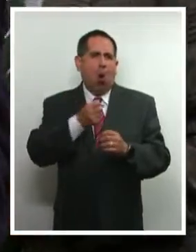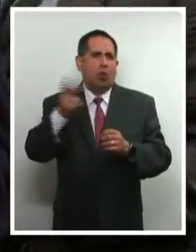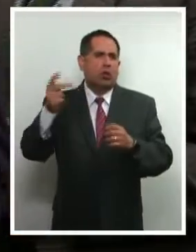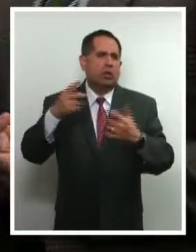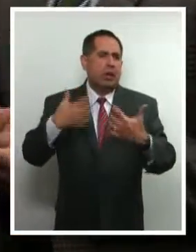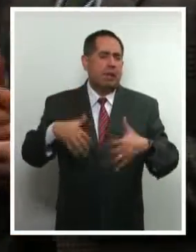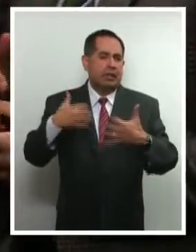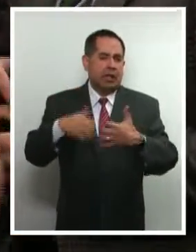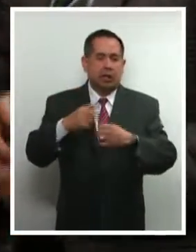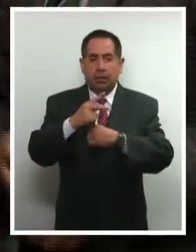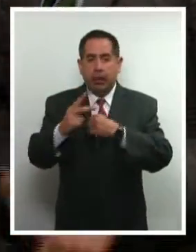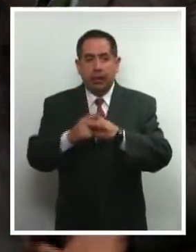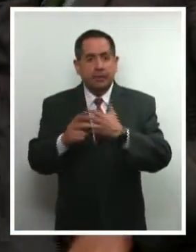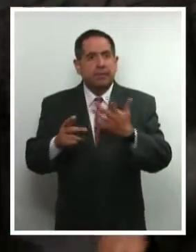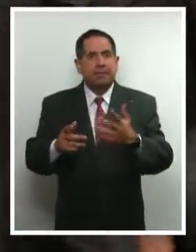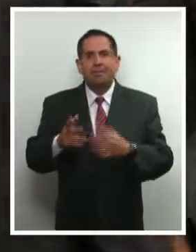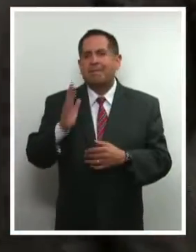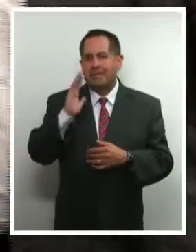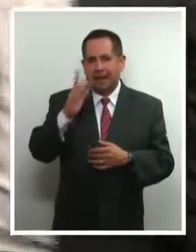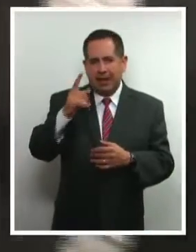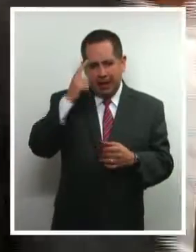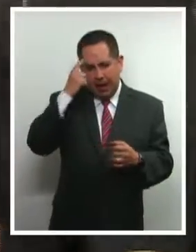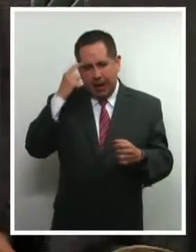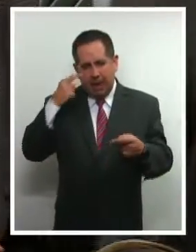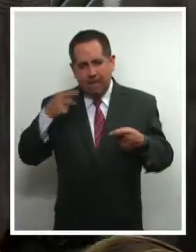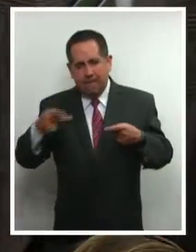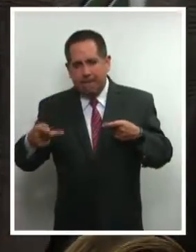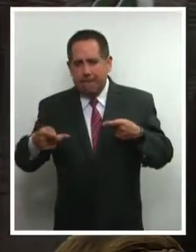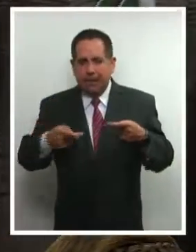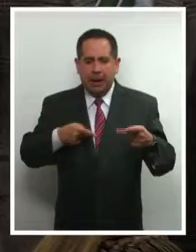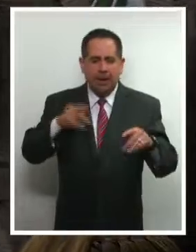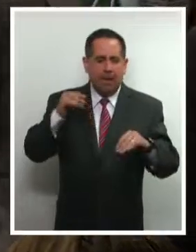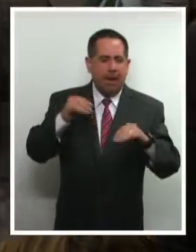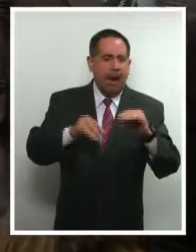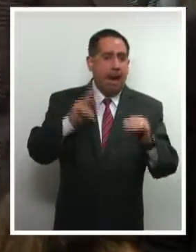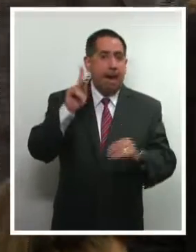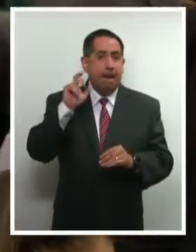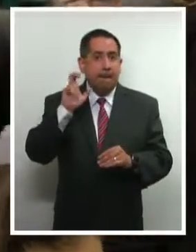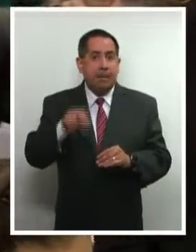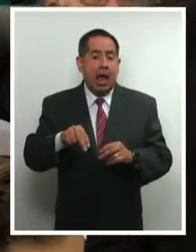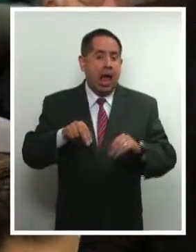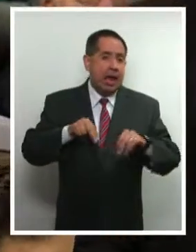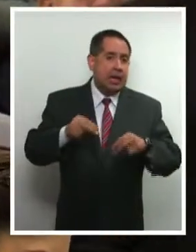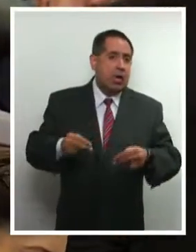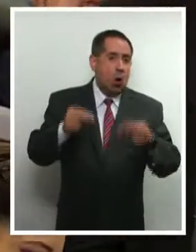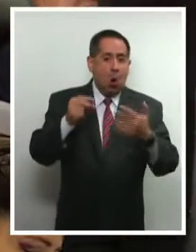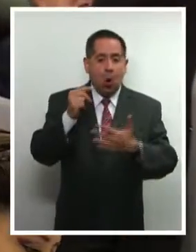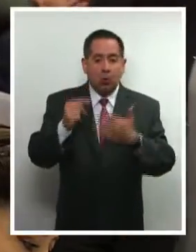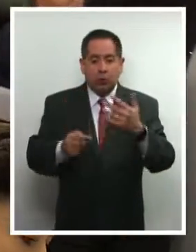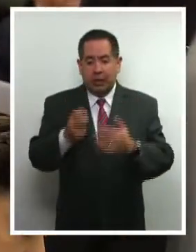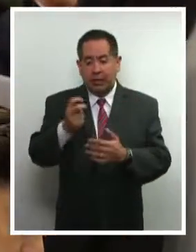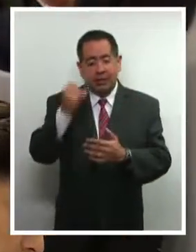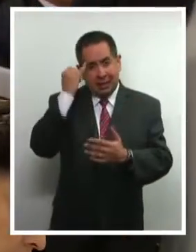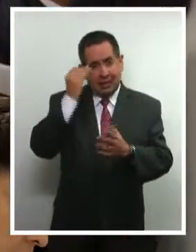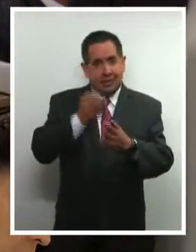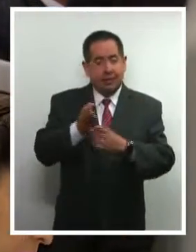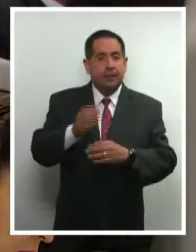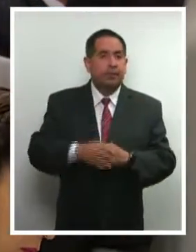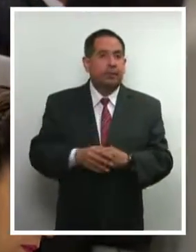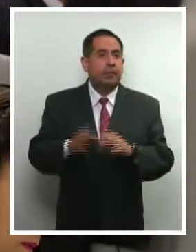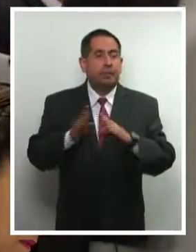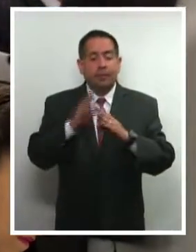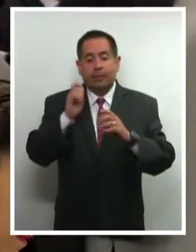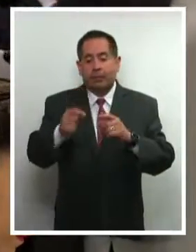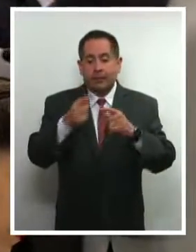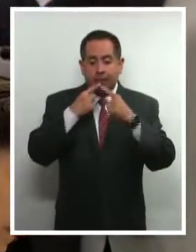empresarios del país ya están preparando planes de negocio en este sentido. Tratar el